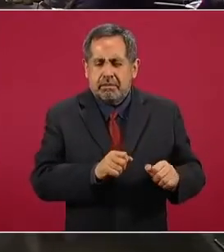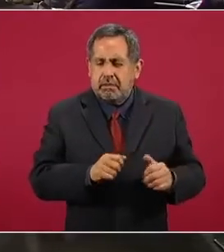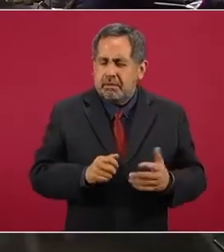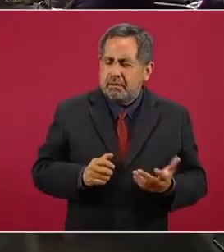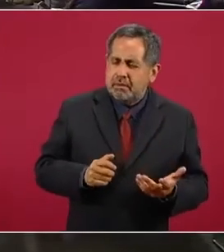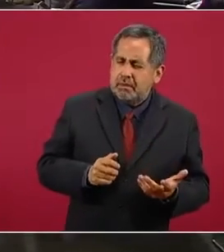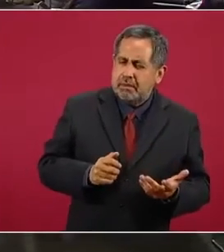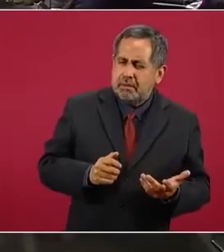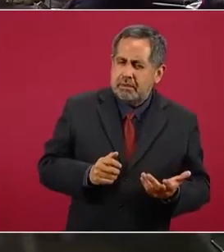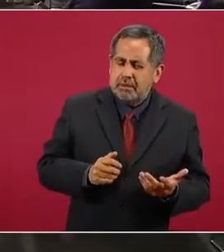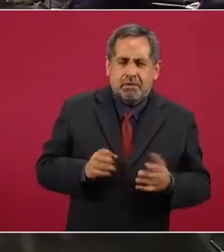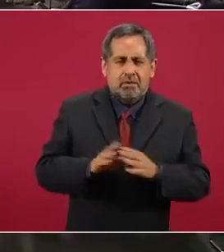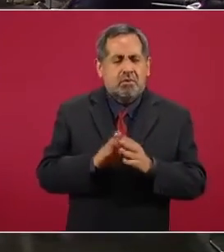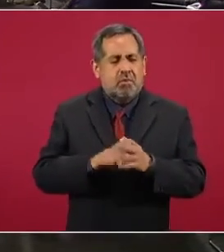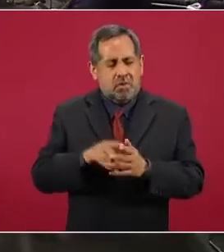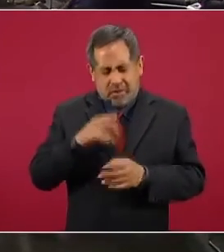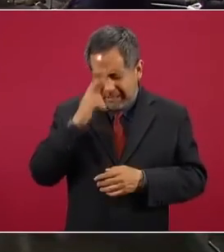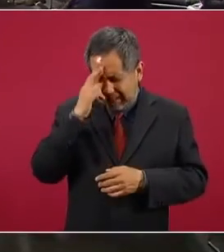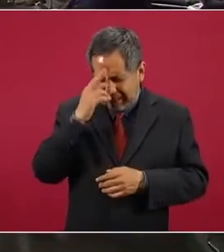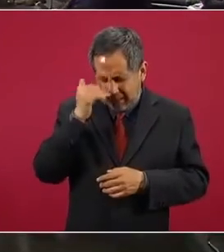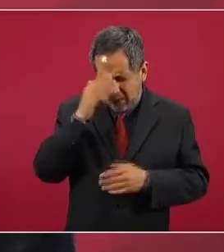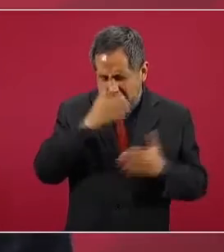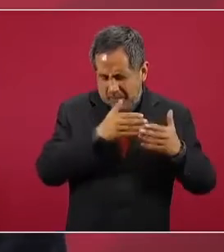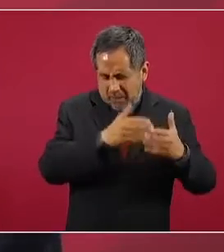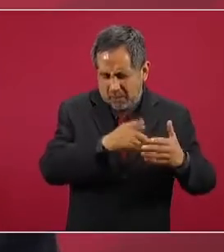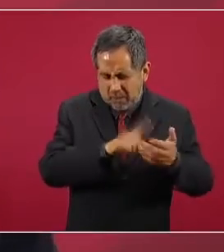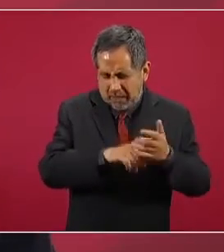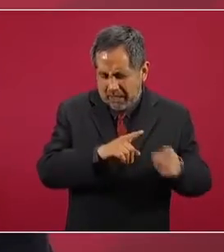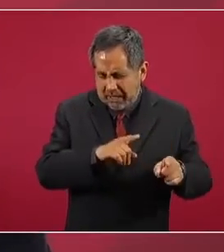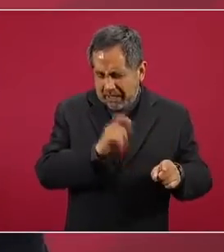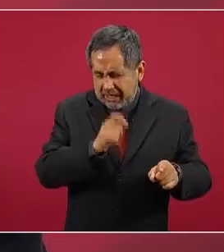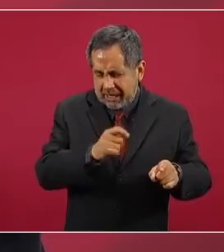Era entonces, creo que capitán,